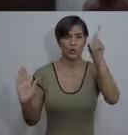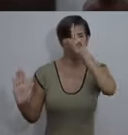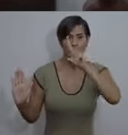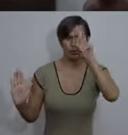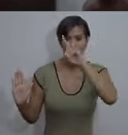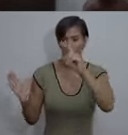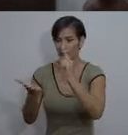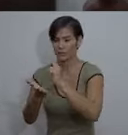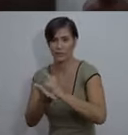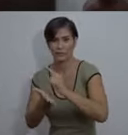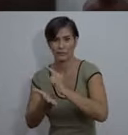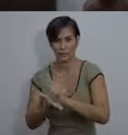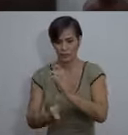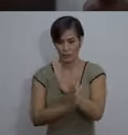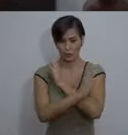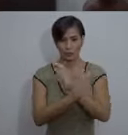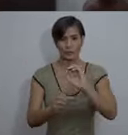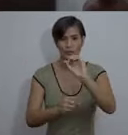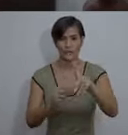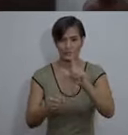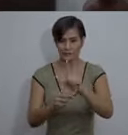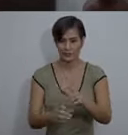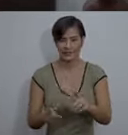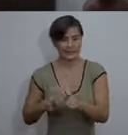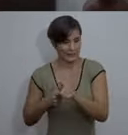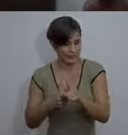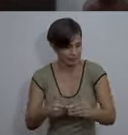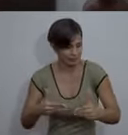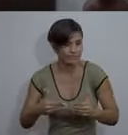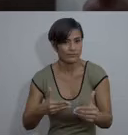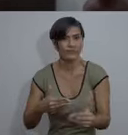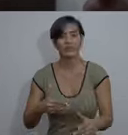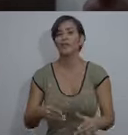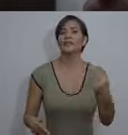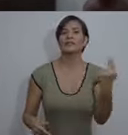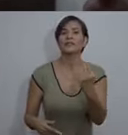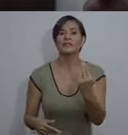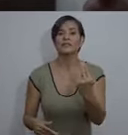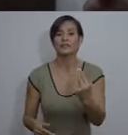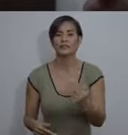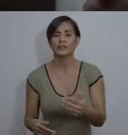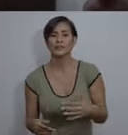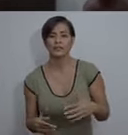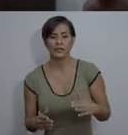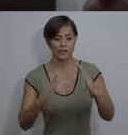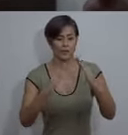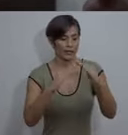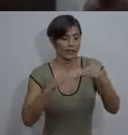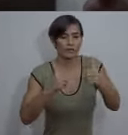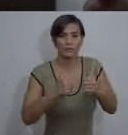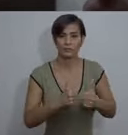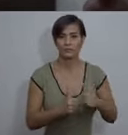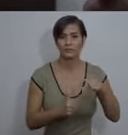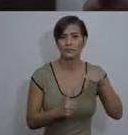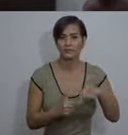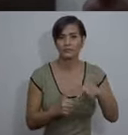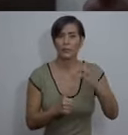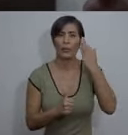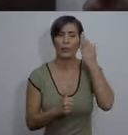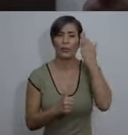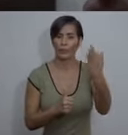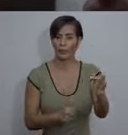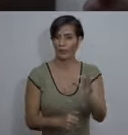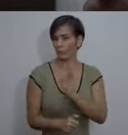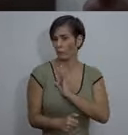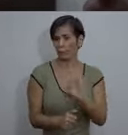recomendaciones de higiene y de comportamiento social se mantienen es necesario mantenernos en resguardo en vigilia ario el mayor